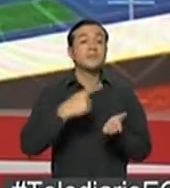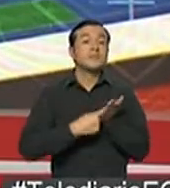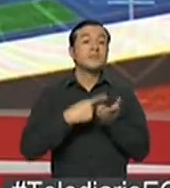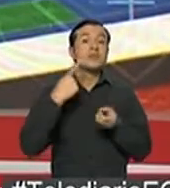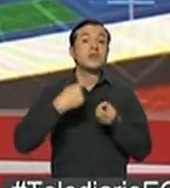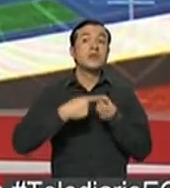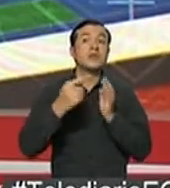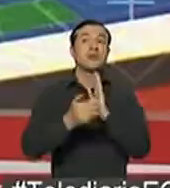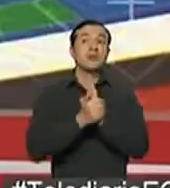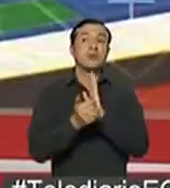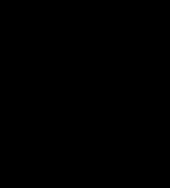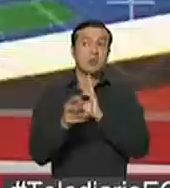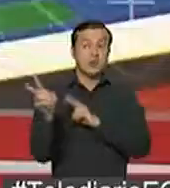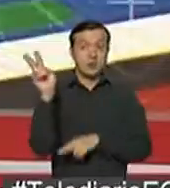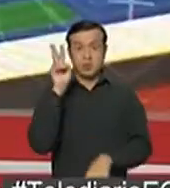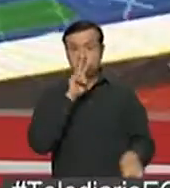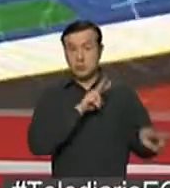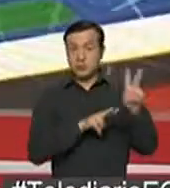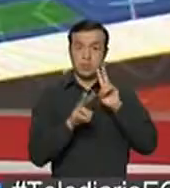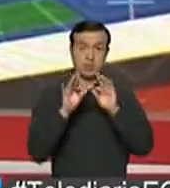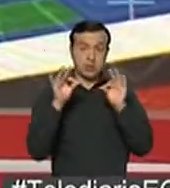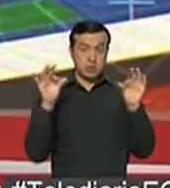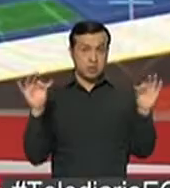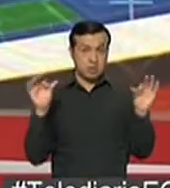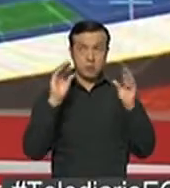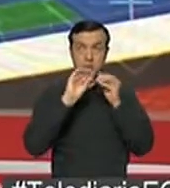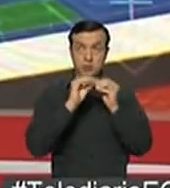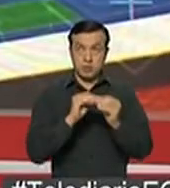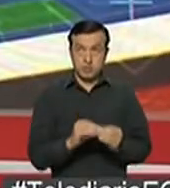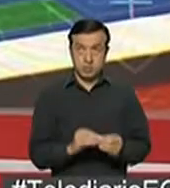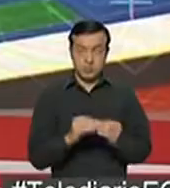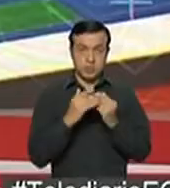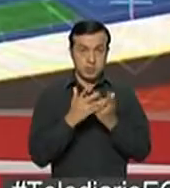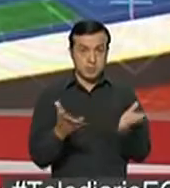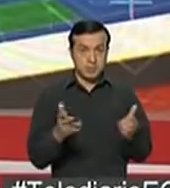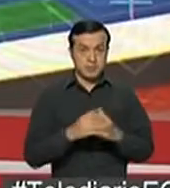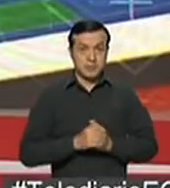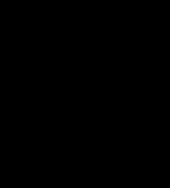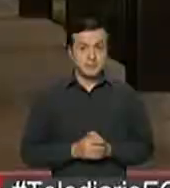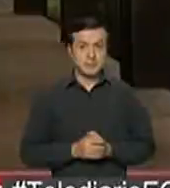un seminario de evaluación de la calidad de la formación en esta modalidad.